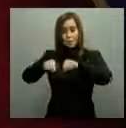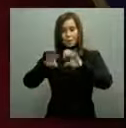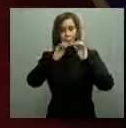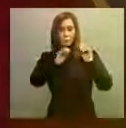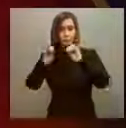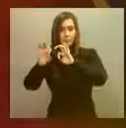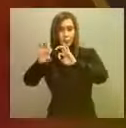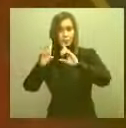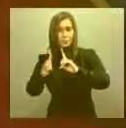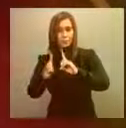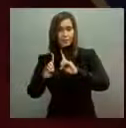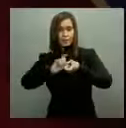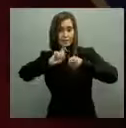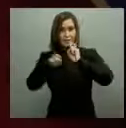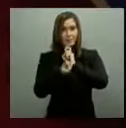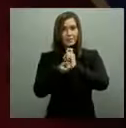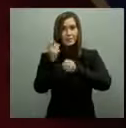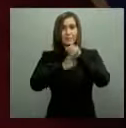transformaciones del siglo XXI.